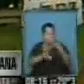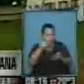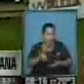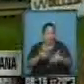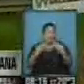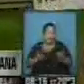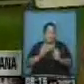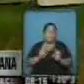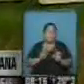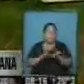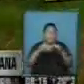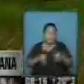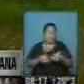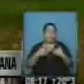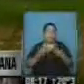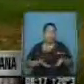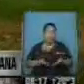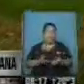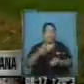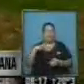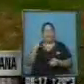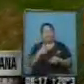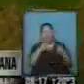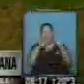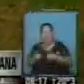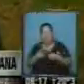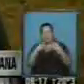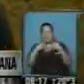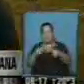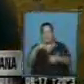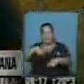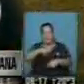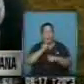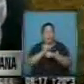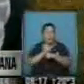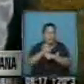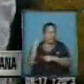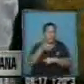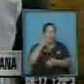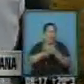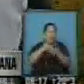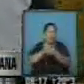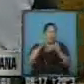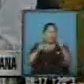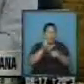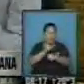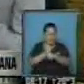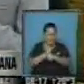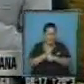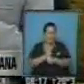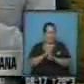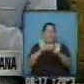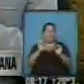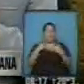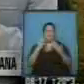así que se está esperando eso, y por eso, bueno, en nuestro caso, acompañando esta protesta de los compañeros, como lo hacemos habitualmente con todas las luchas de los trabajadores. Presentado